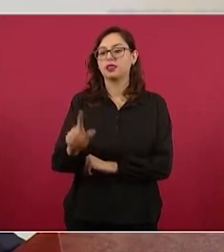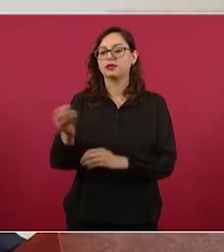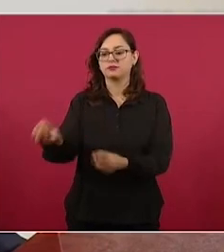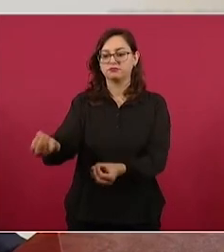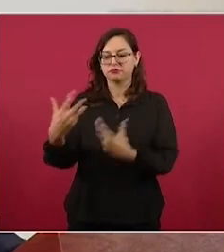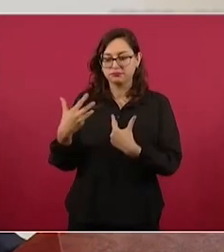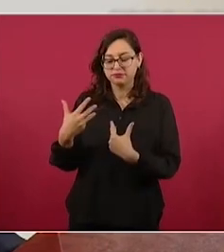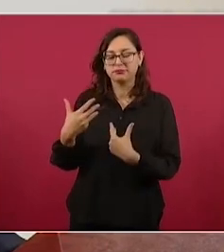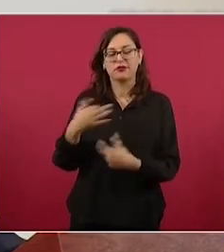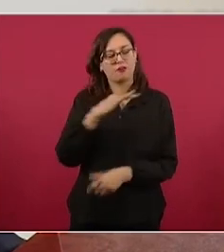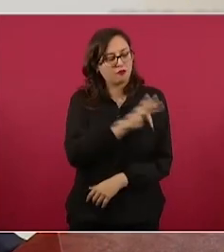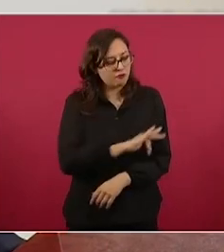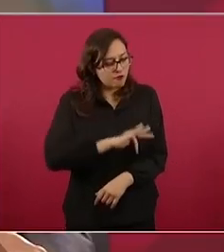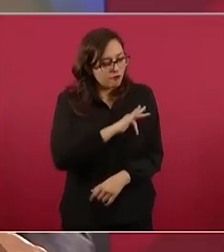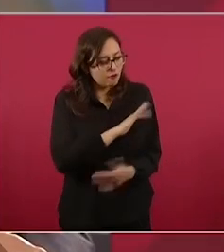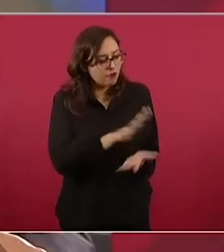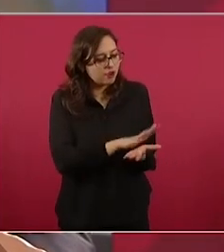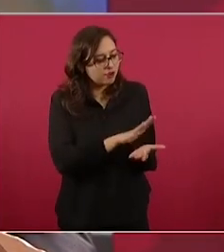felicitación.